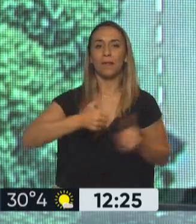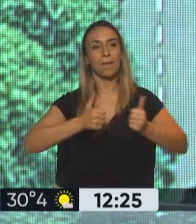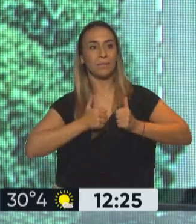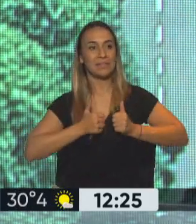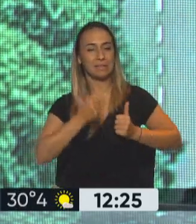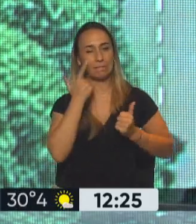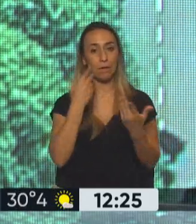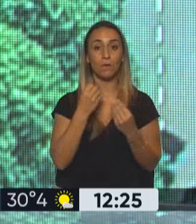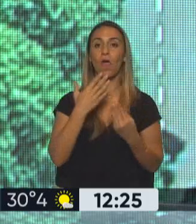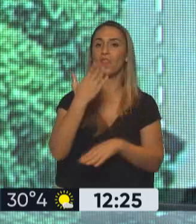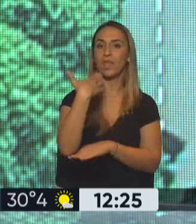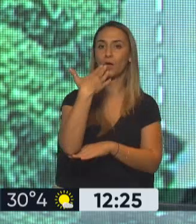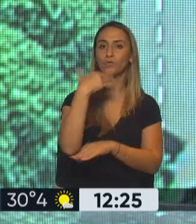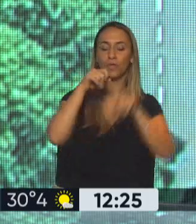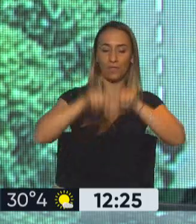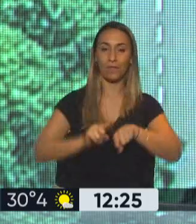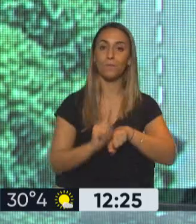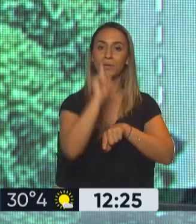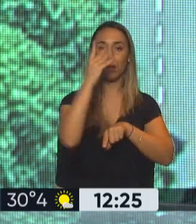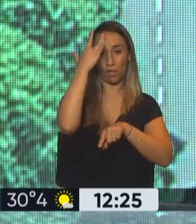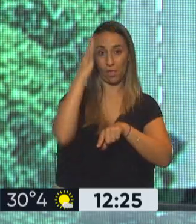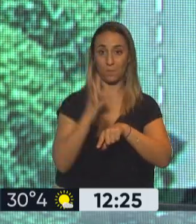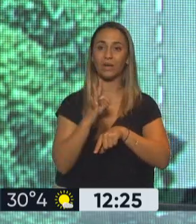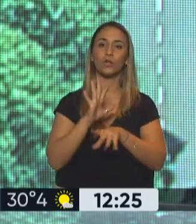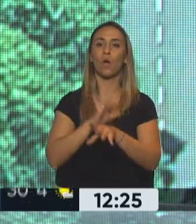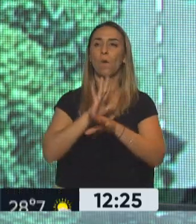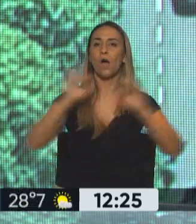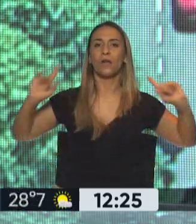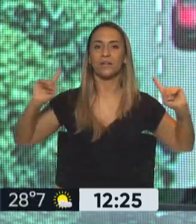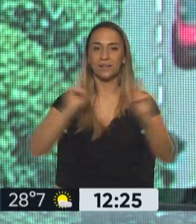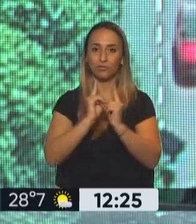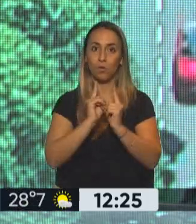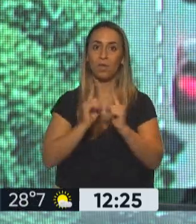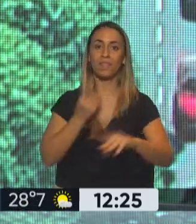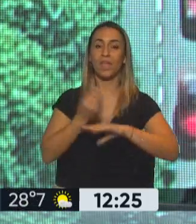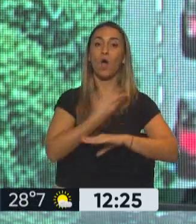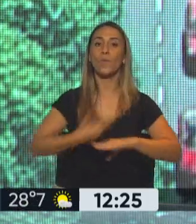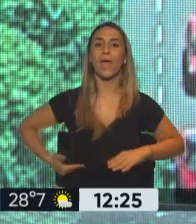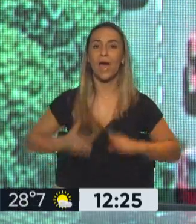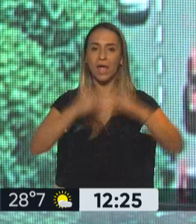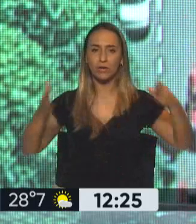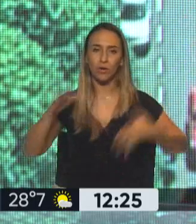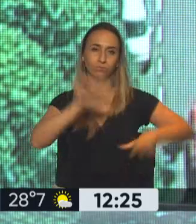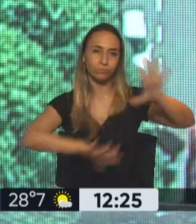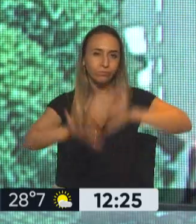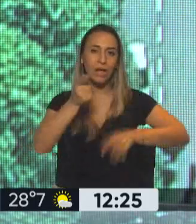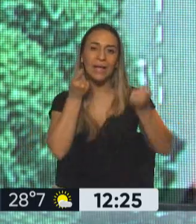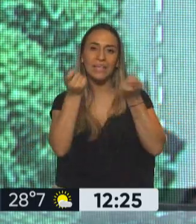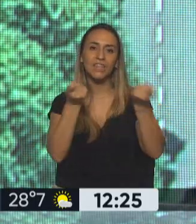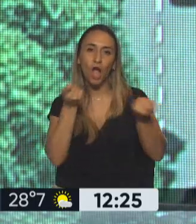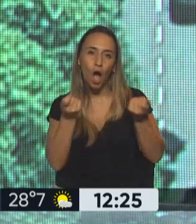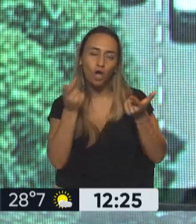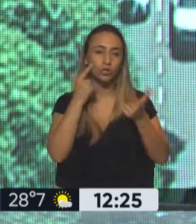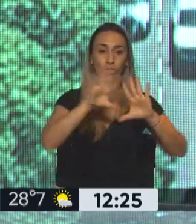del 1 de marzo, porque es una especie de balance, de resumen de lo que ha sido la gestión. Eso me parece que forma parte del ritual. Sí,